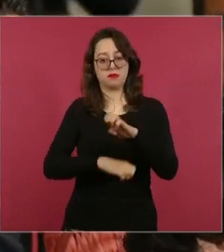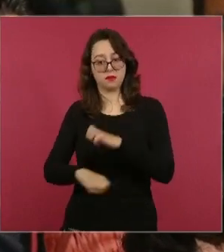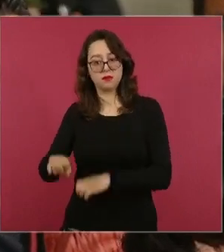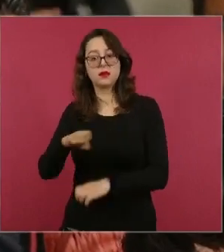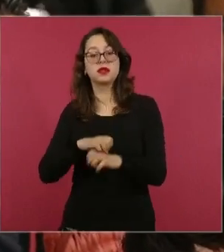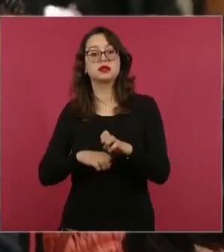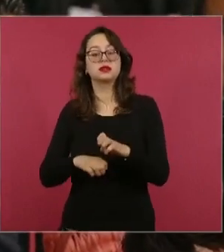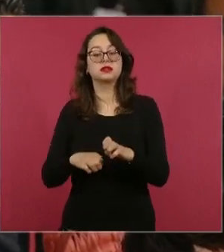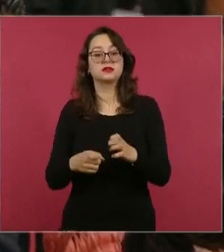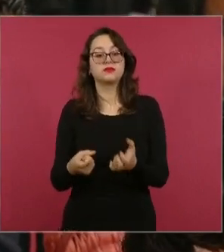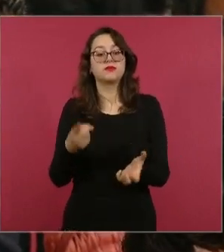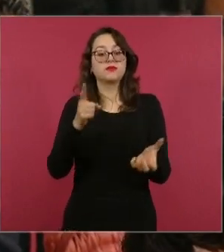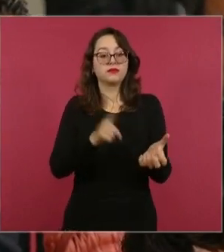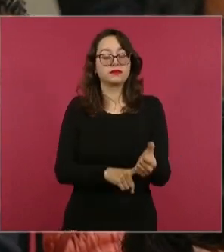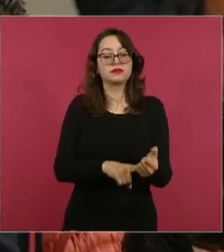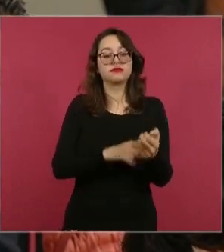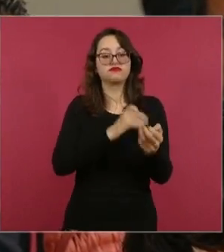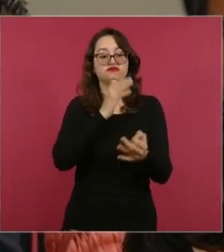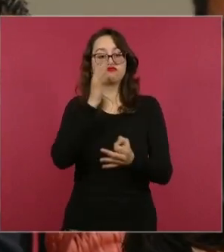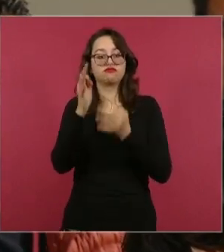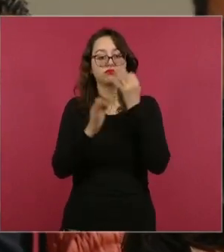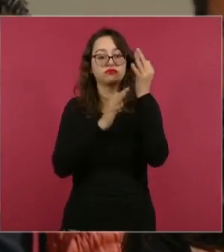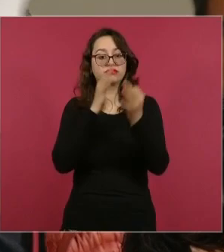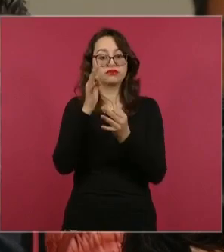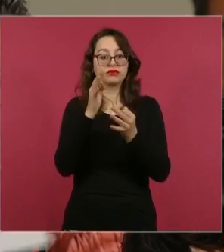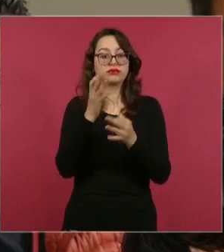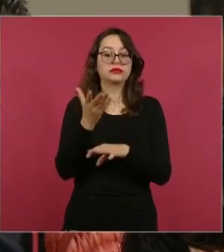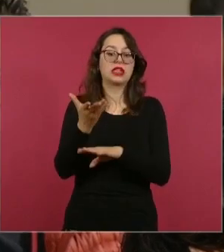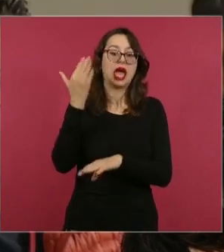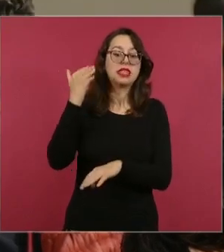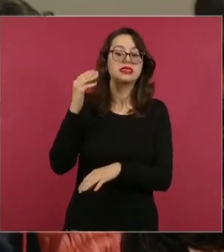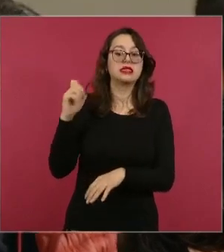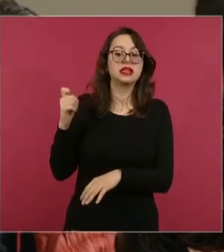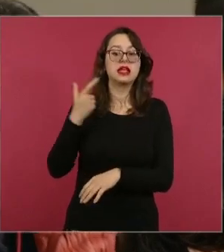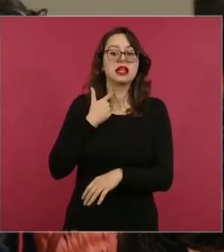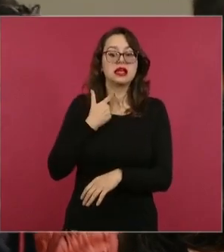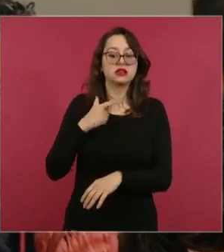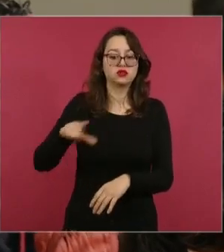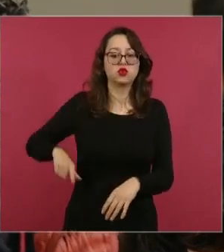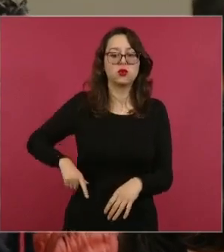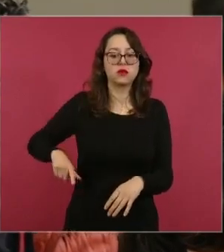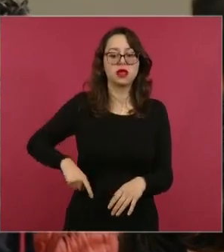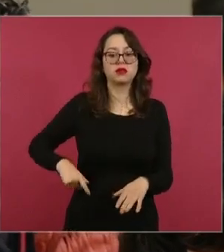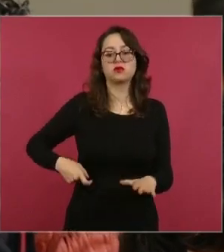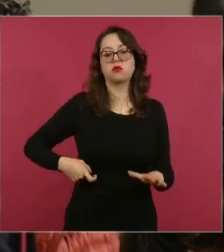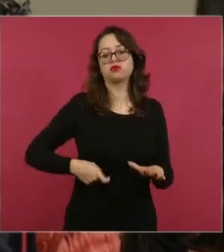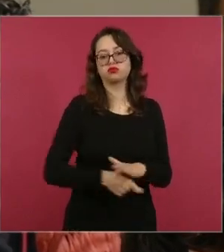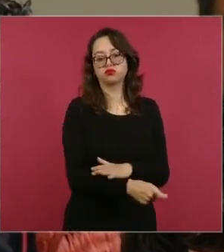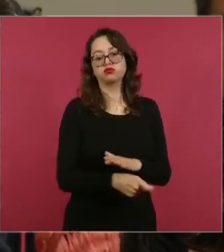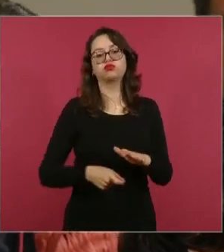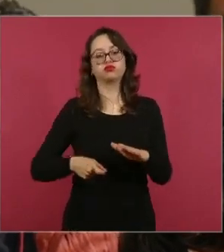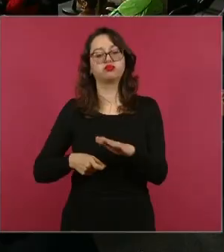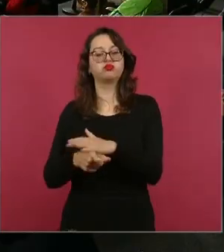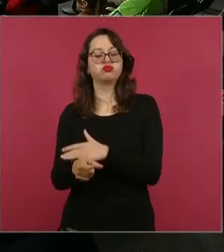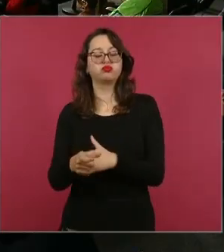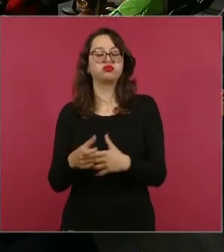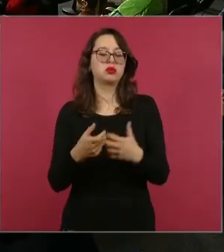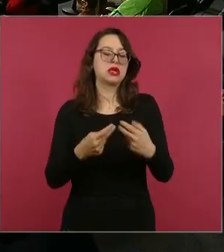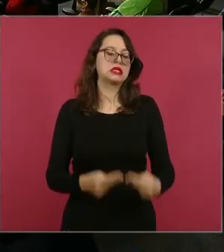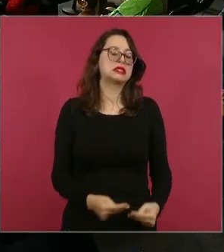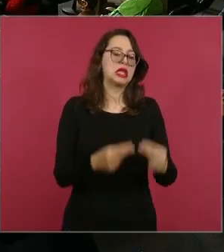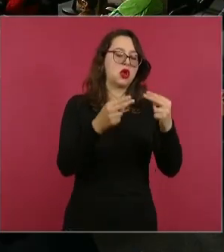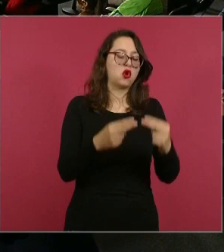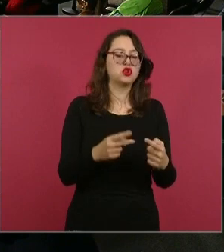campañas publicitarias para el propio los gobiernos de de México en los tiempos de Felipe Calderón